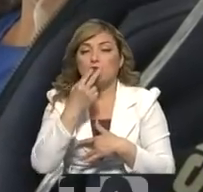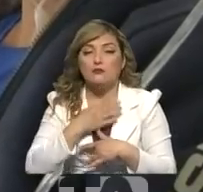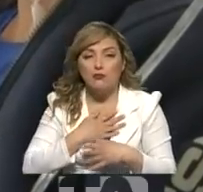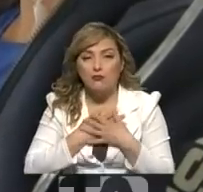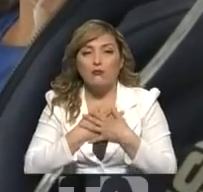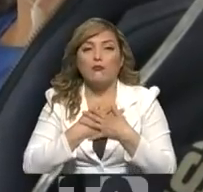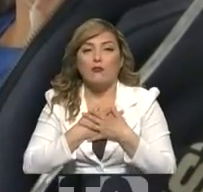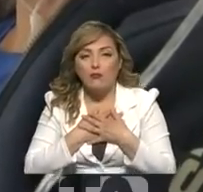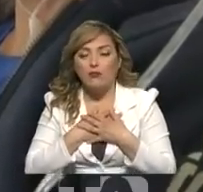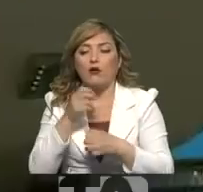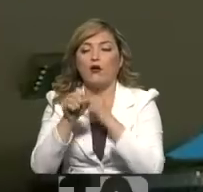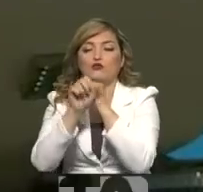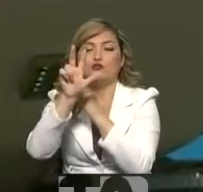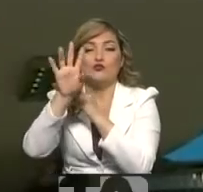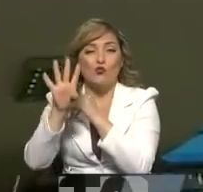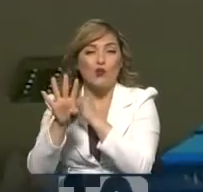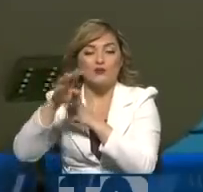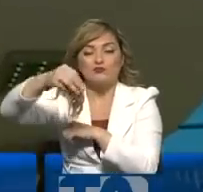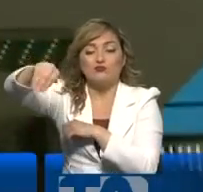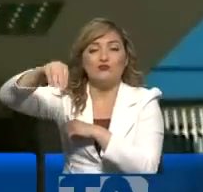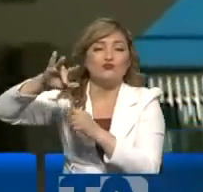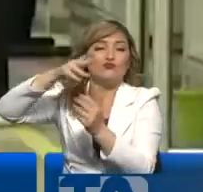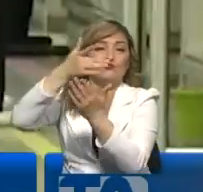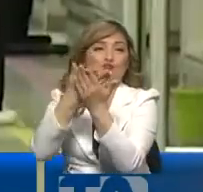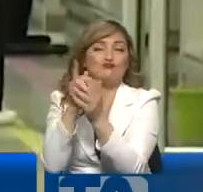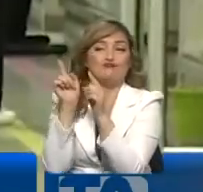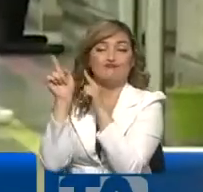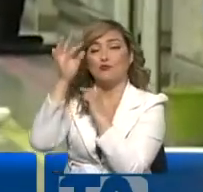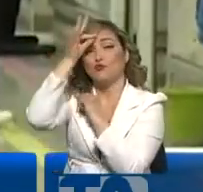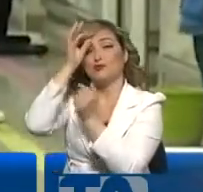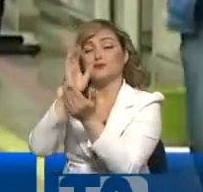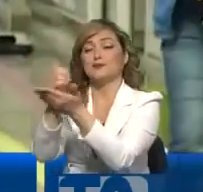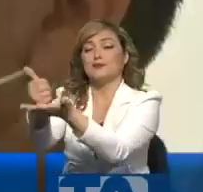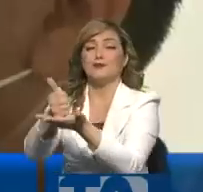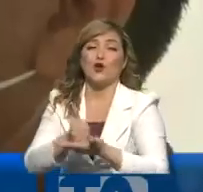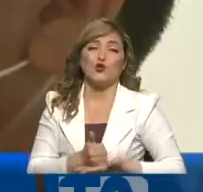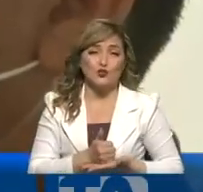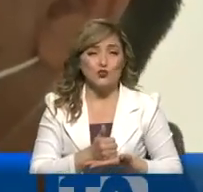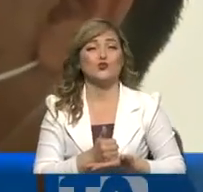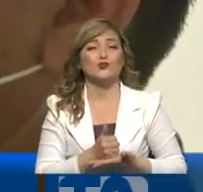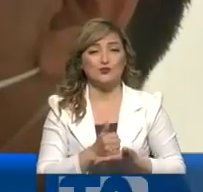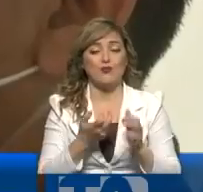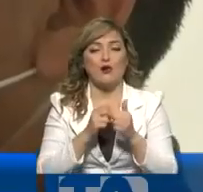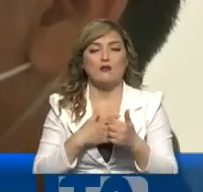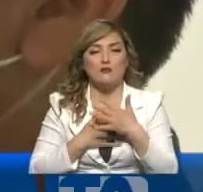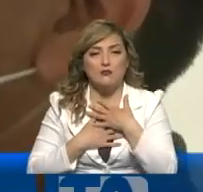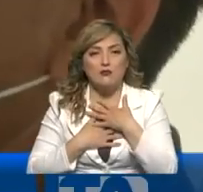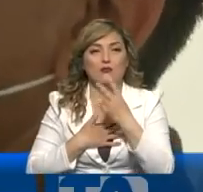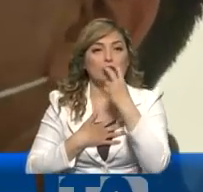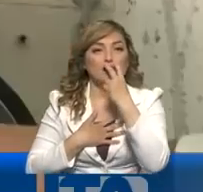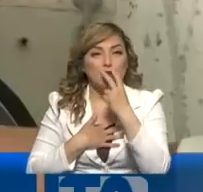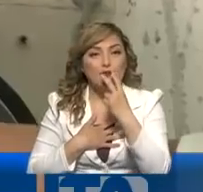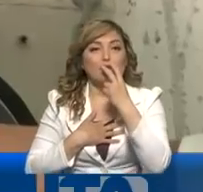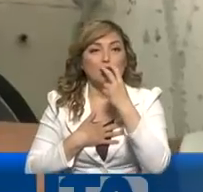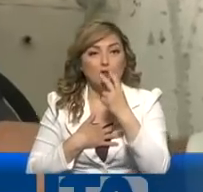34 años de edad, llegó este miércoles al Carlos Andrade Marín buscando ayuda por presentar problemas